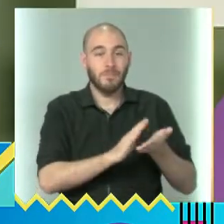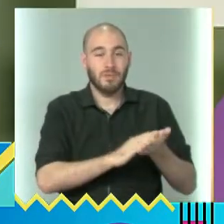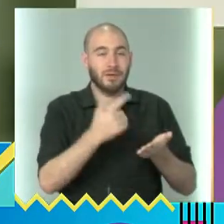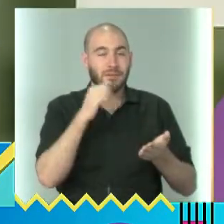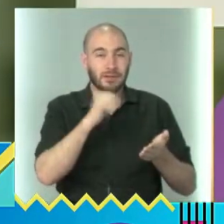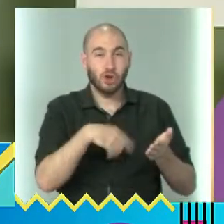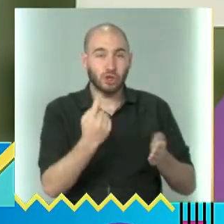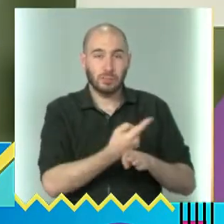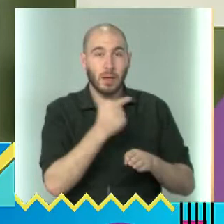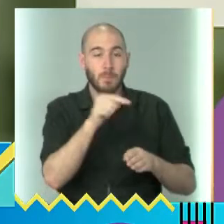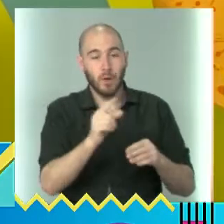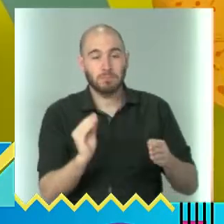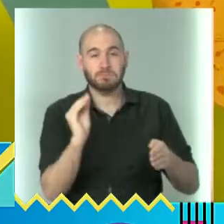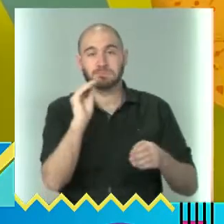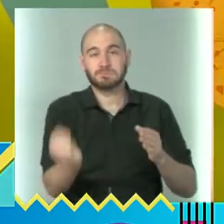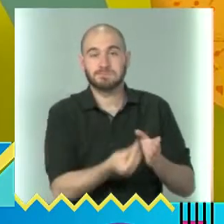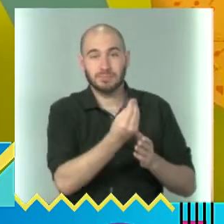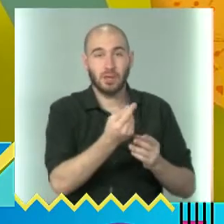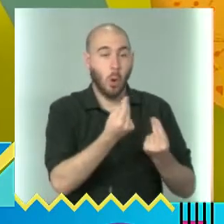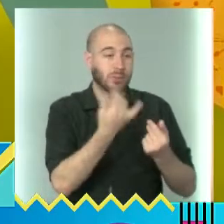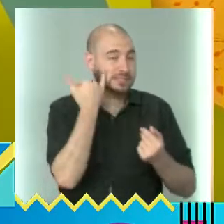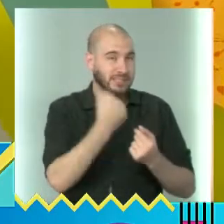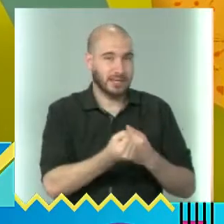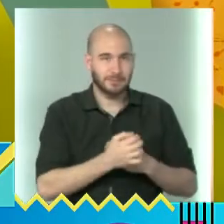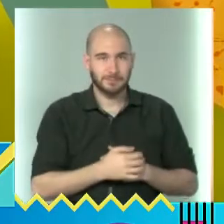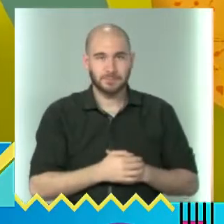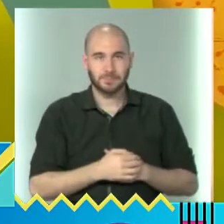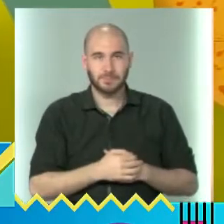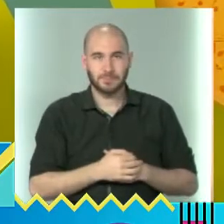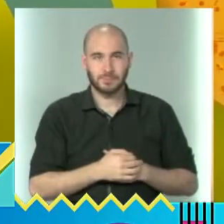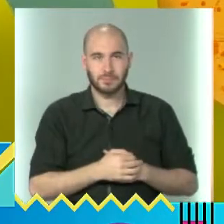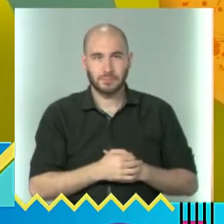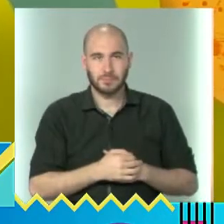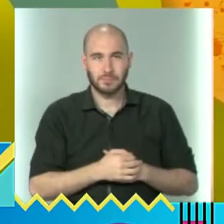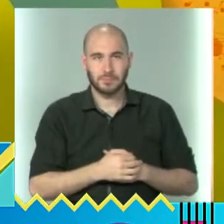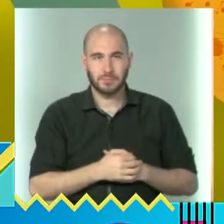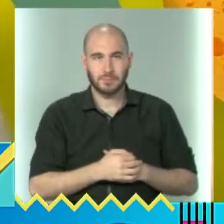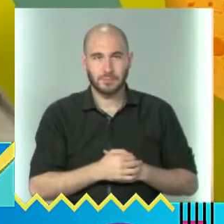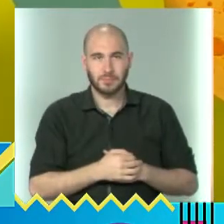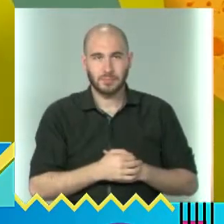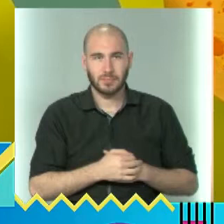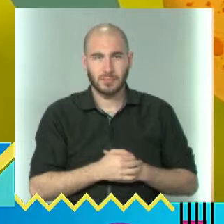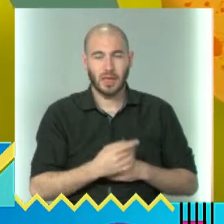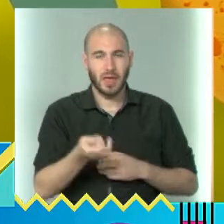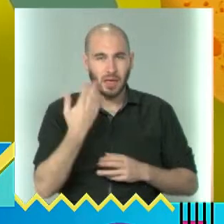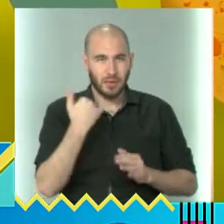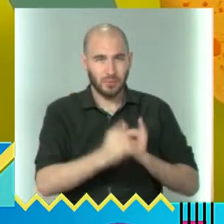Vos lo subiste y ya lo tienen y lo van a usar. Y como se mencionó recién,